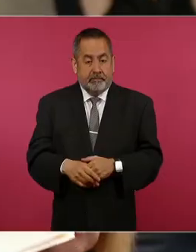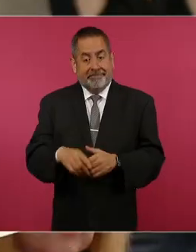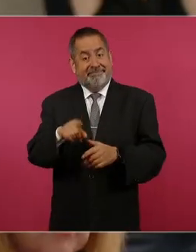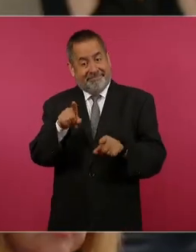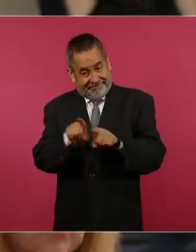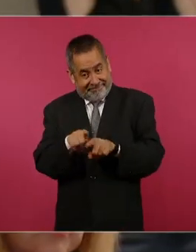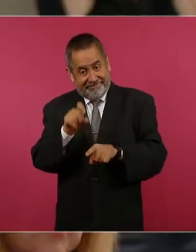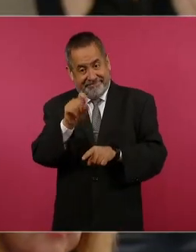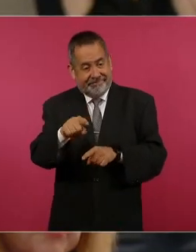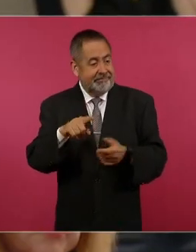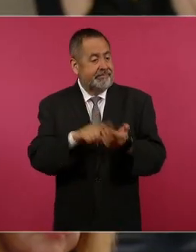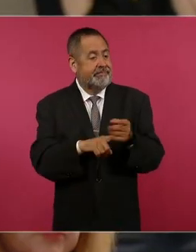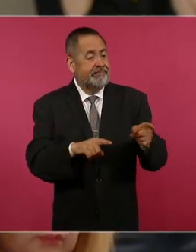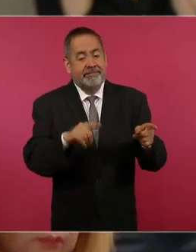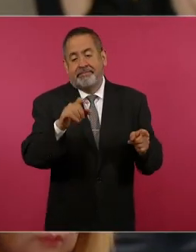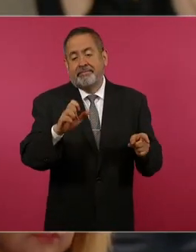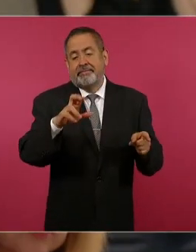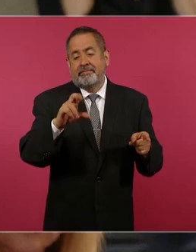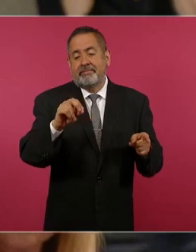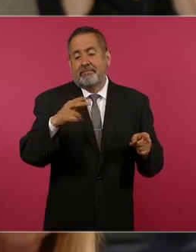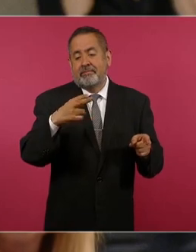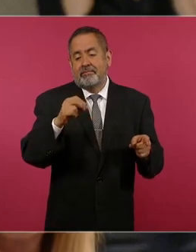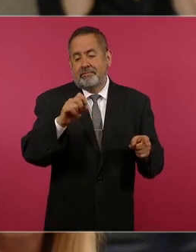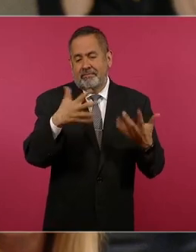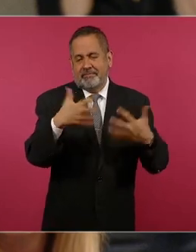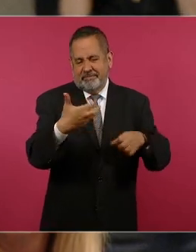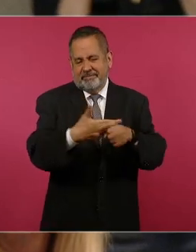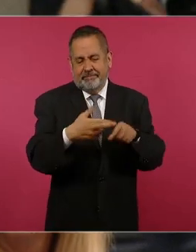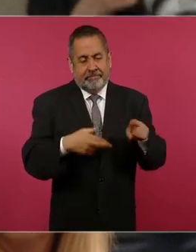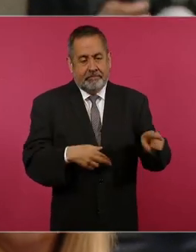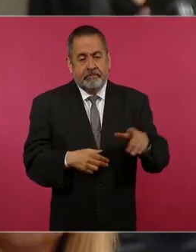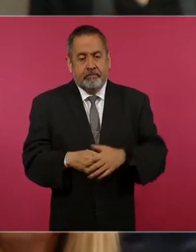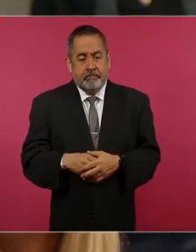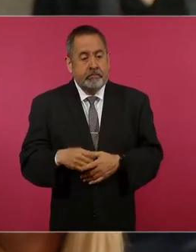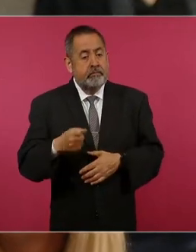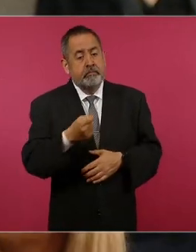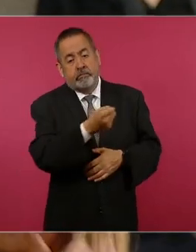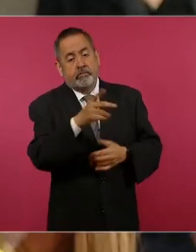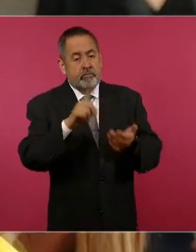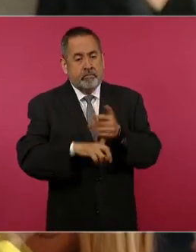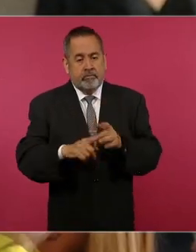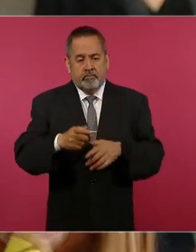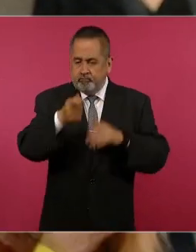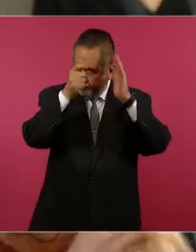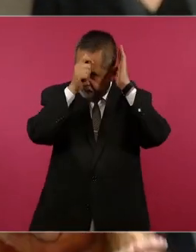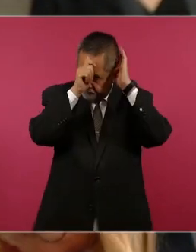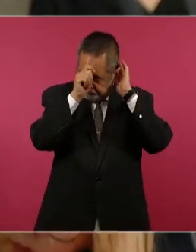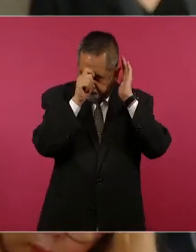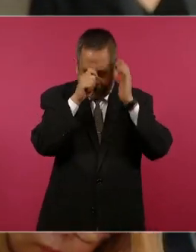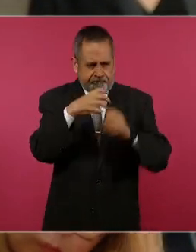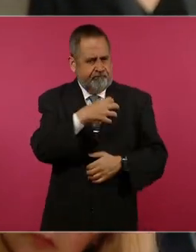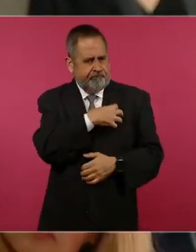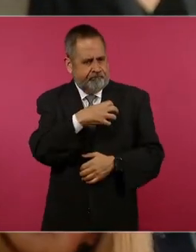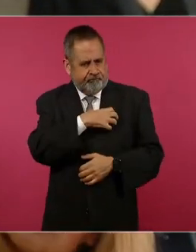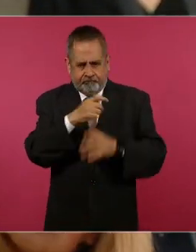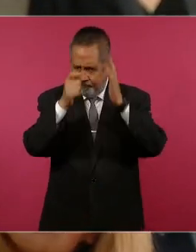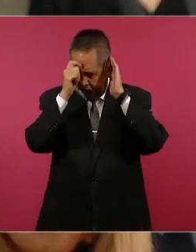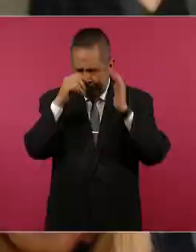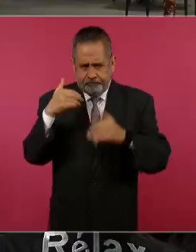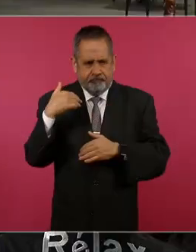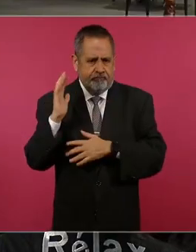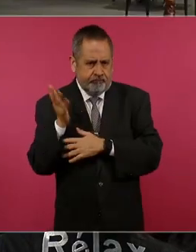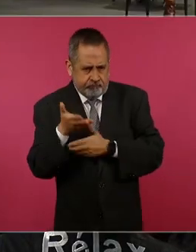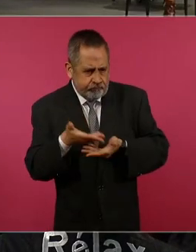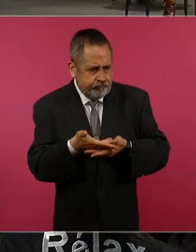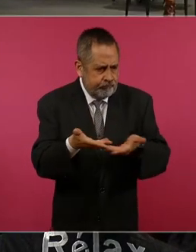este abuso de SAT Aeroholdings hay sobrecargos y capitanes que con esta empresa,